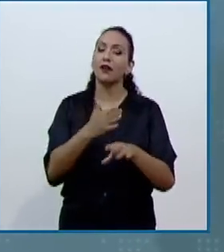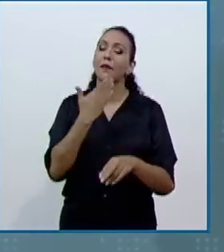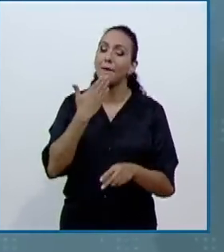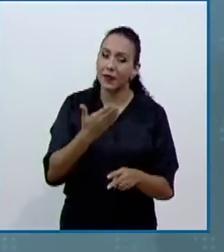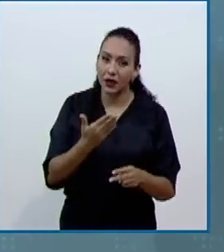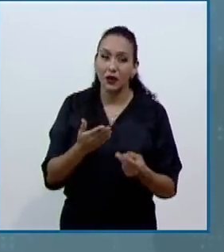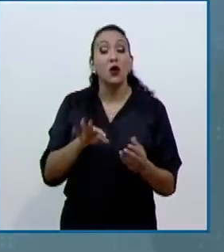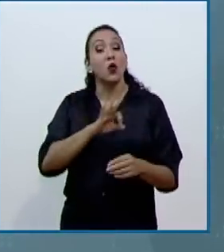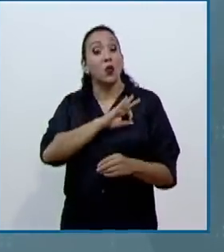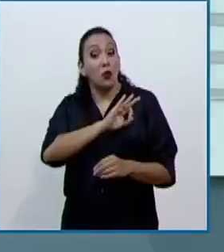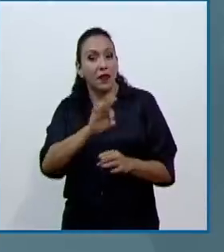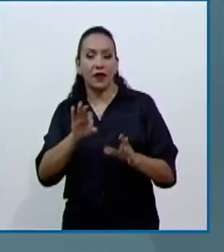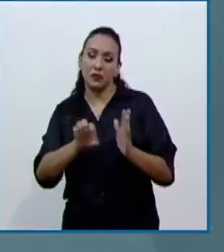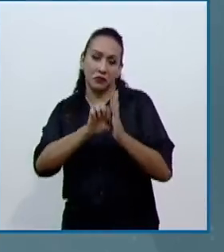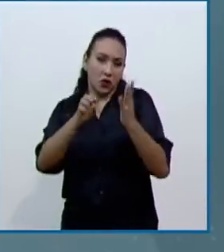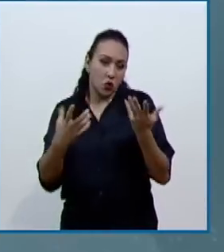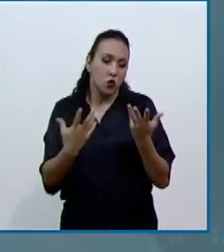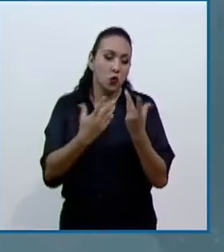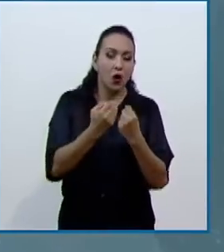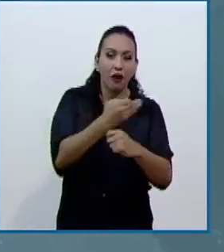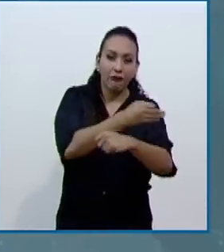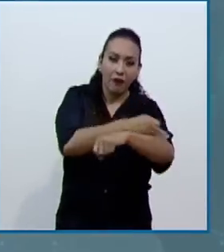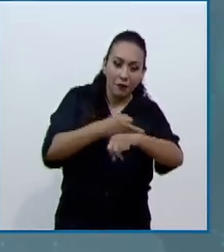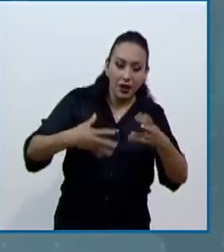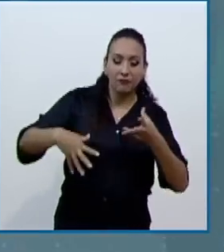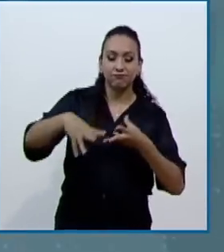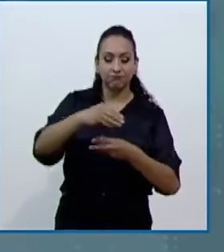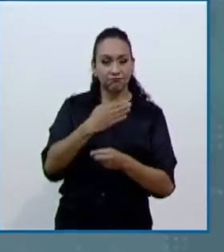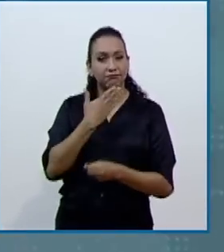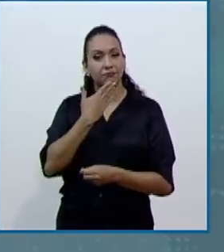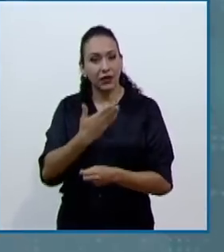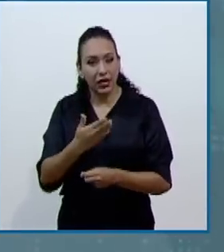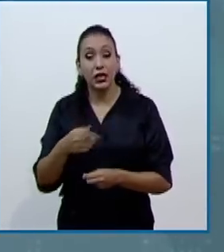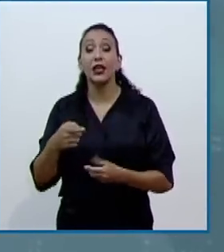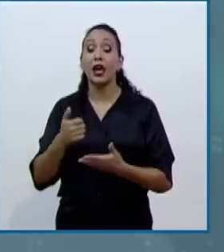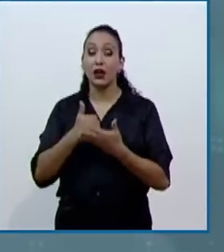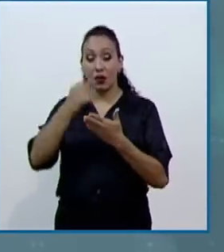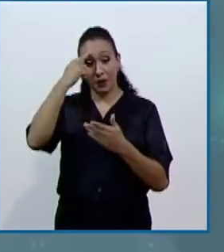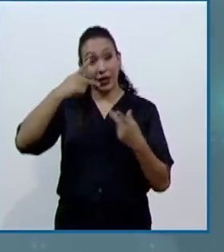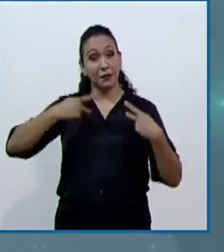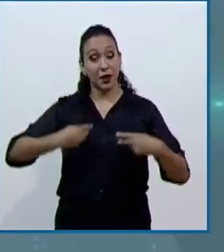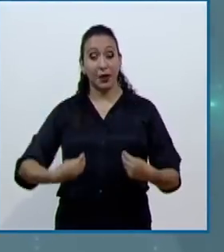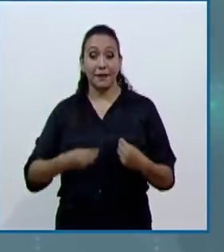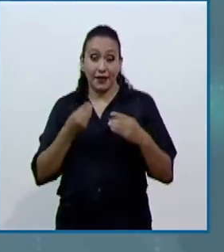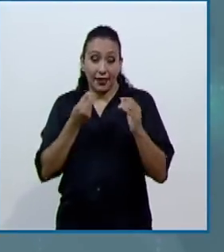interacción familiar y social, proteja su movilidad, libertad, integridad y privacidad.